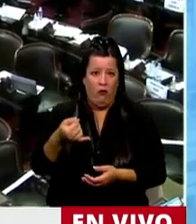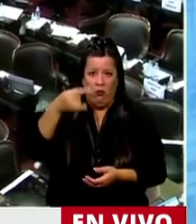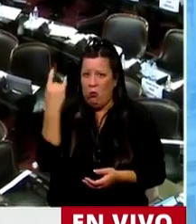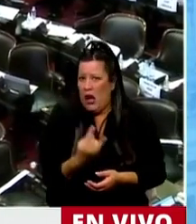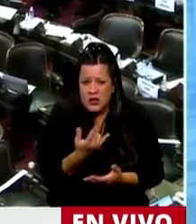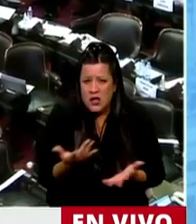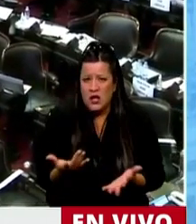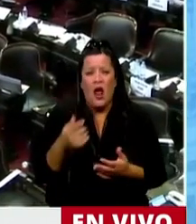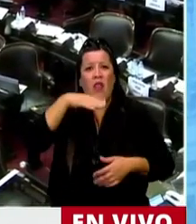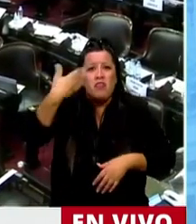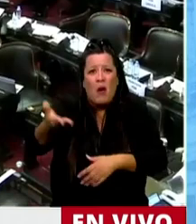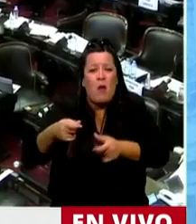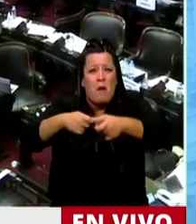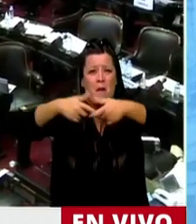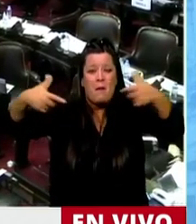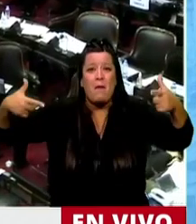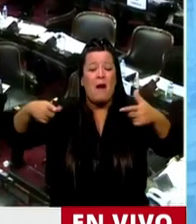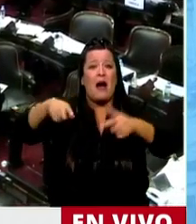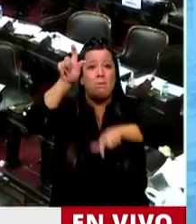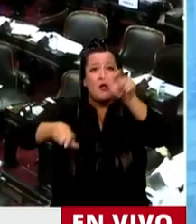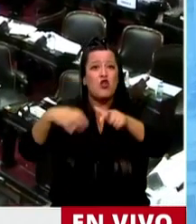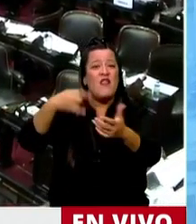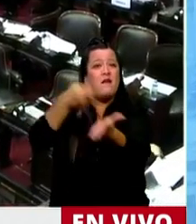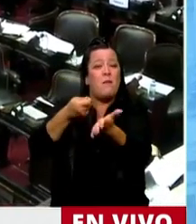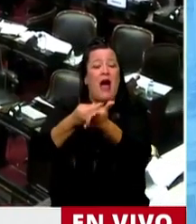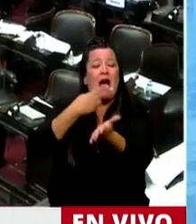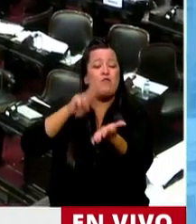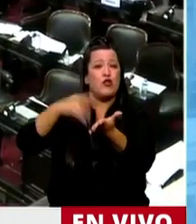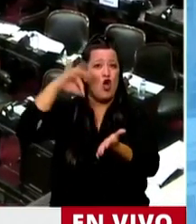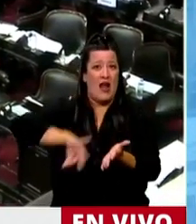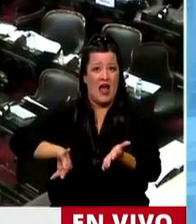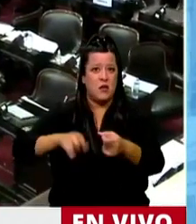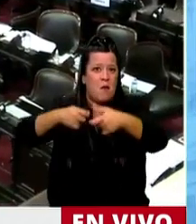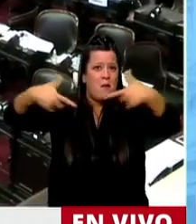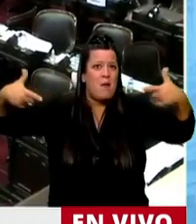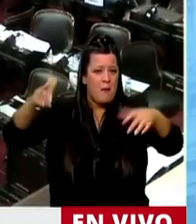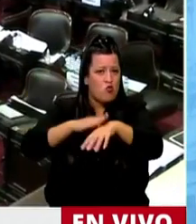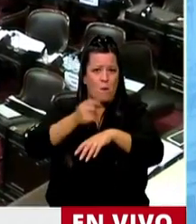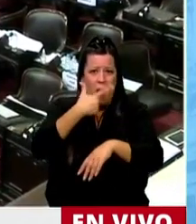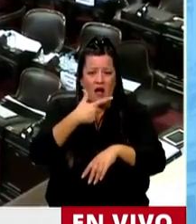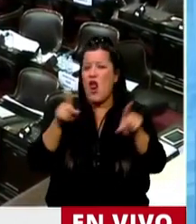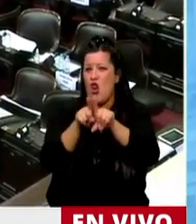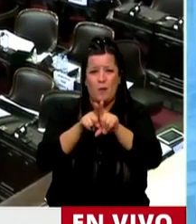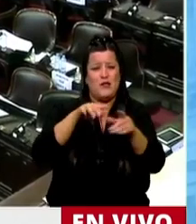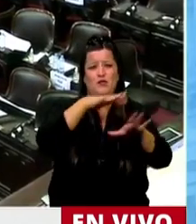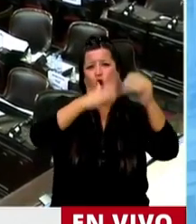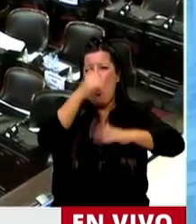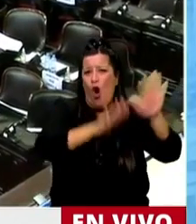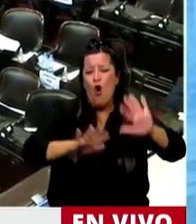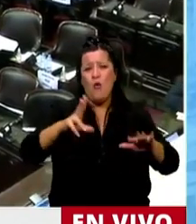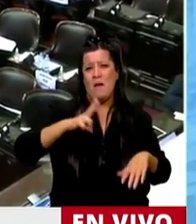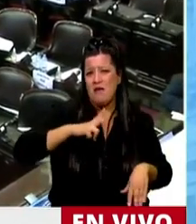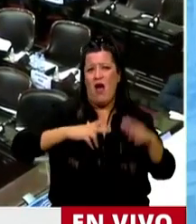aumentaron la cantidad de trabajadores que debieron pagar ganancias. Y lo mismo ocurrió con la obra privada, con la obra